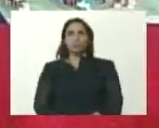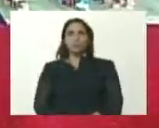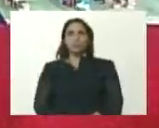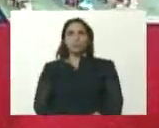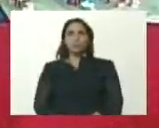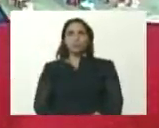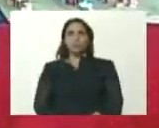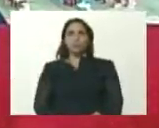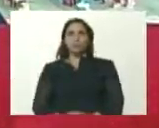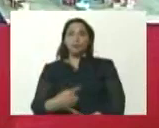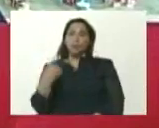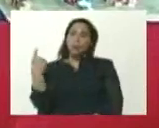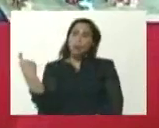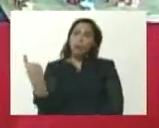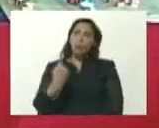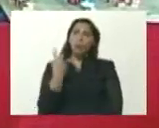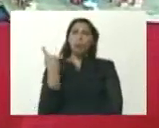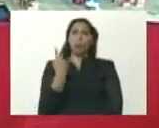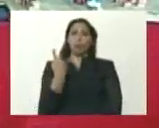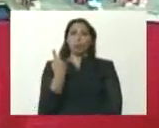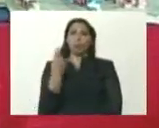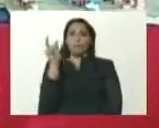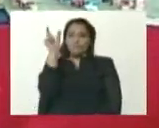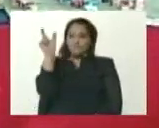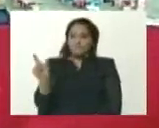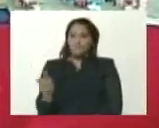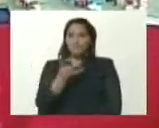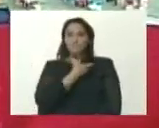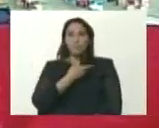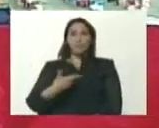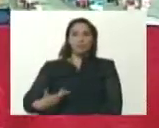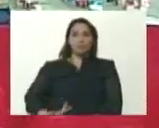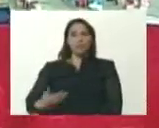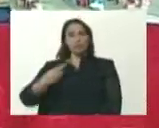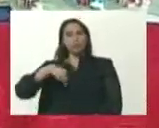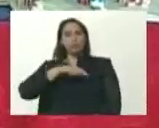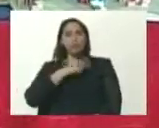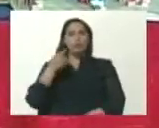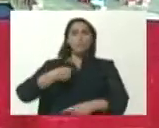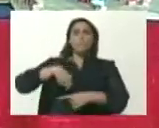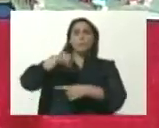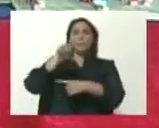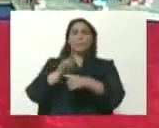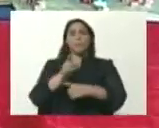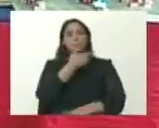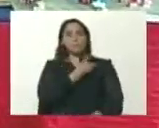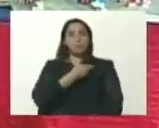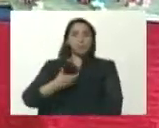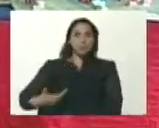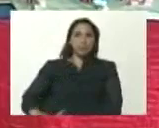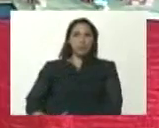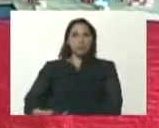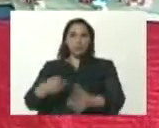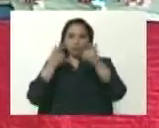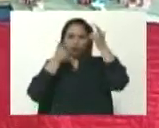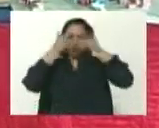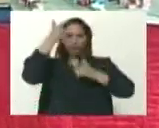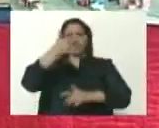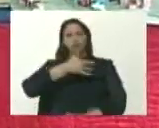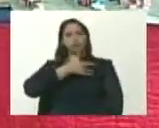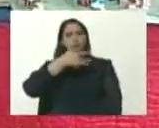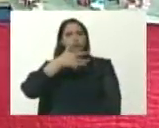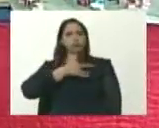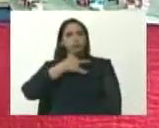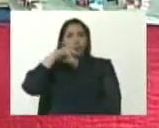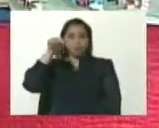el único presidente, nuestro primer presidente chavista.